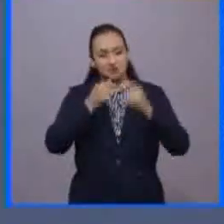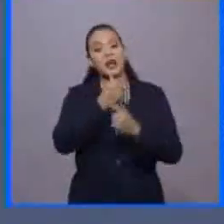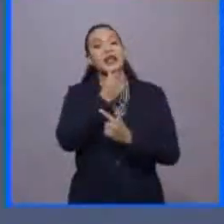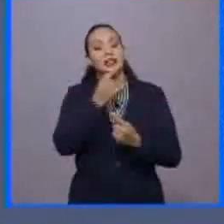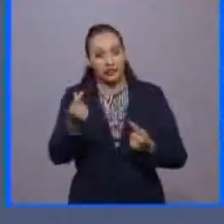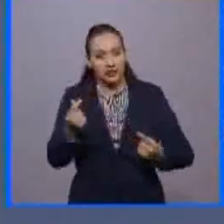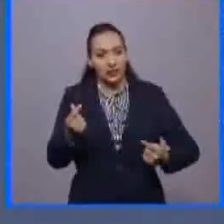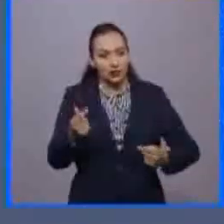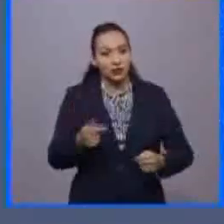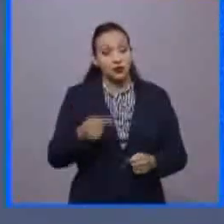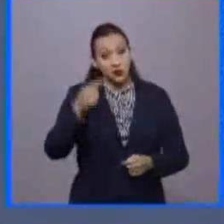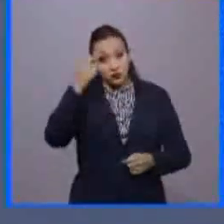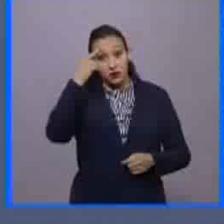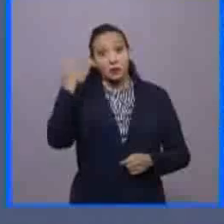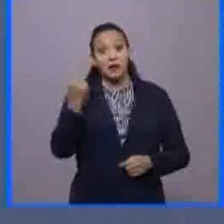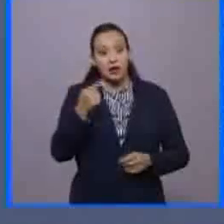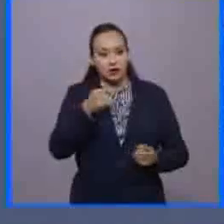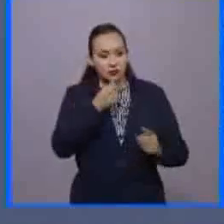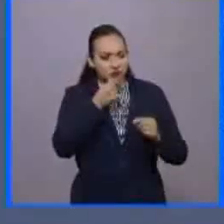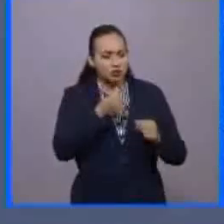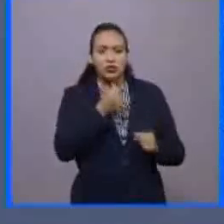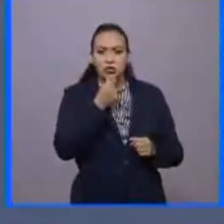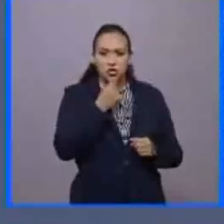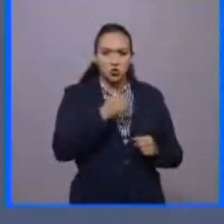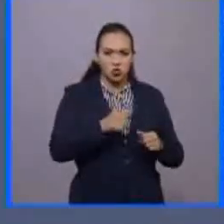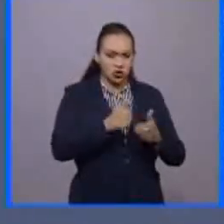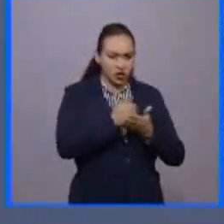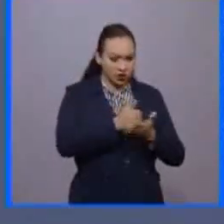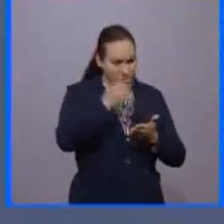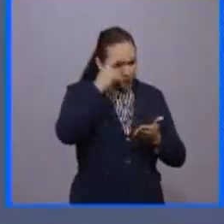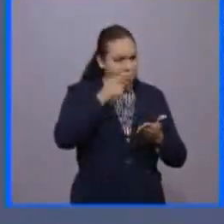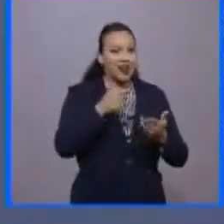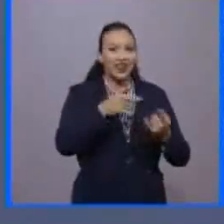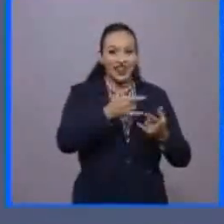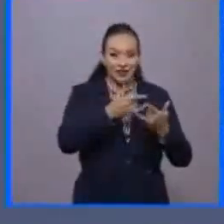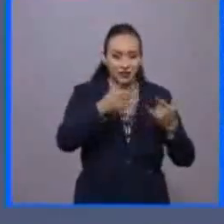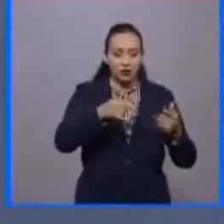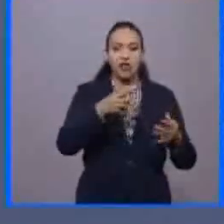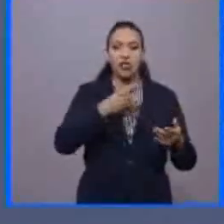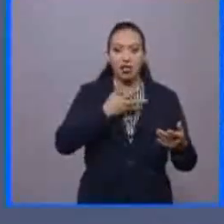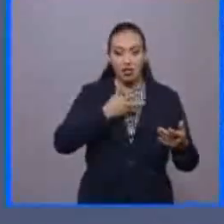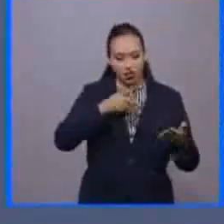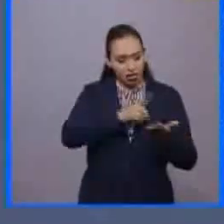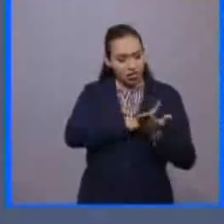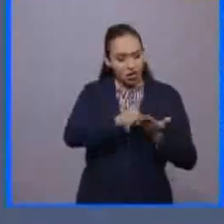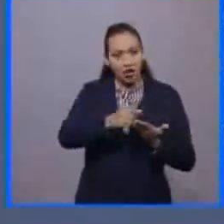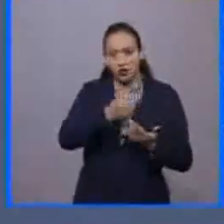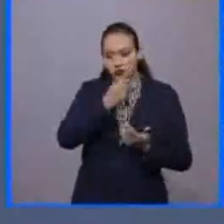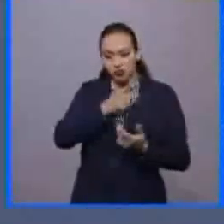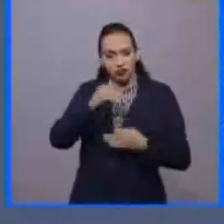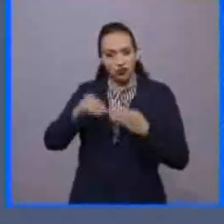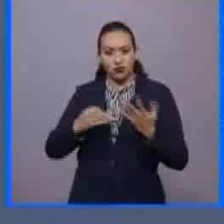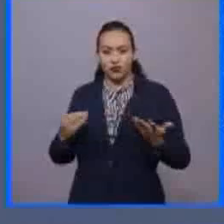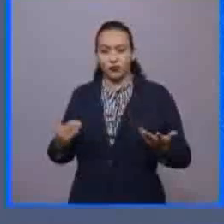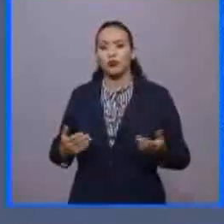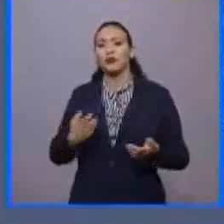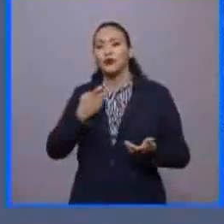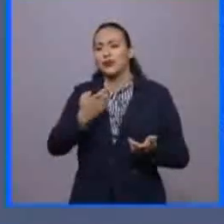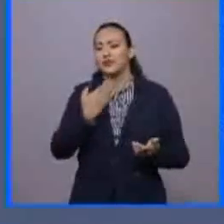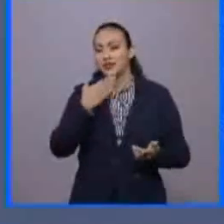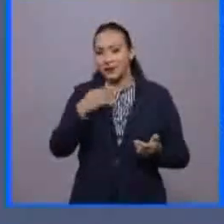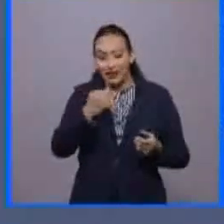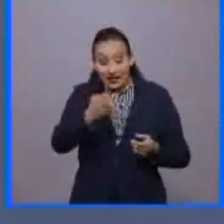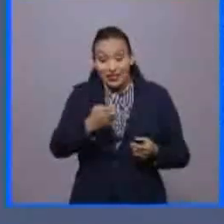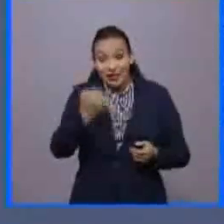secciones de los casos para ponerlos en su lugar en el desarrollo de la línea de precedentes. Y eso creo yo, humildemente, que es una buena contribución del